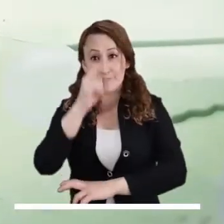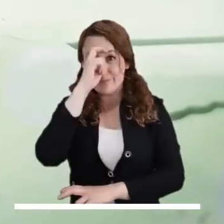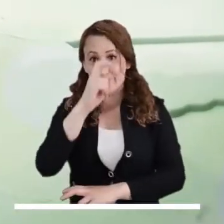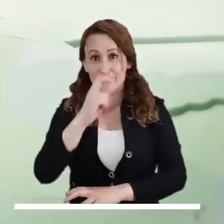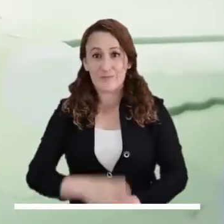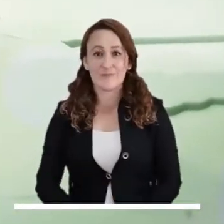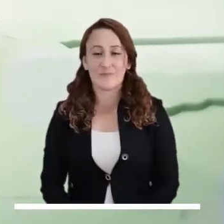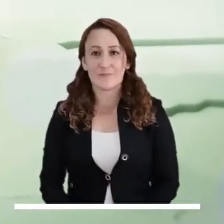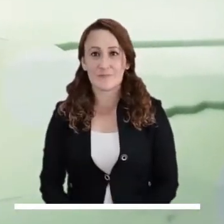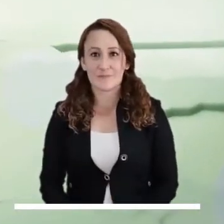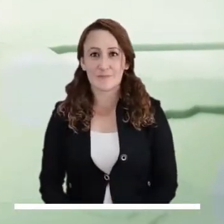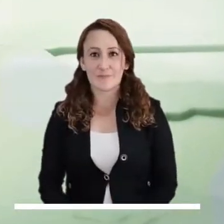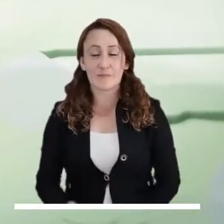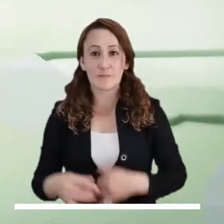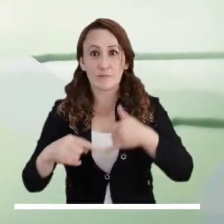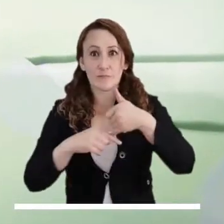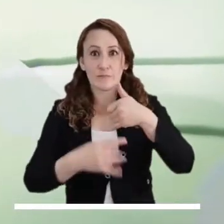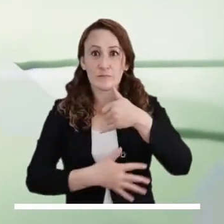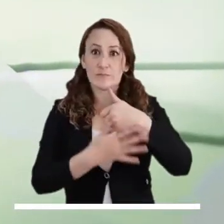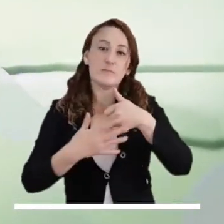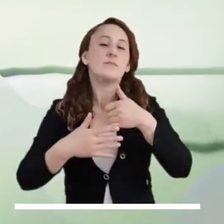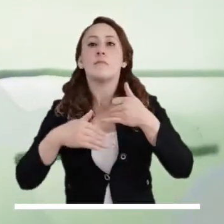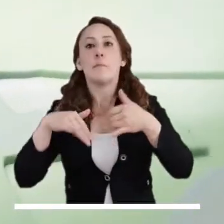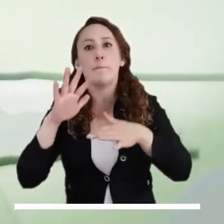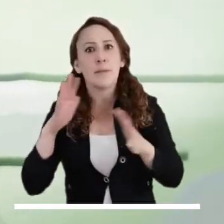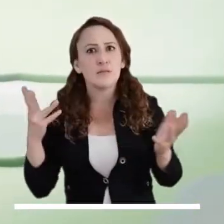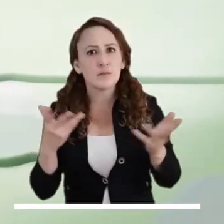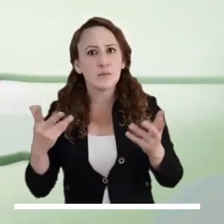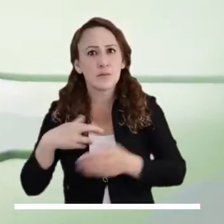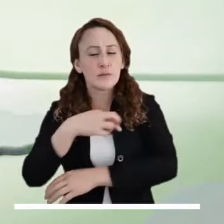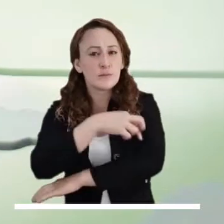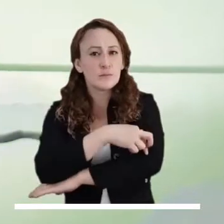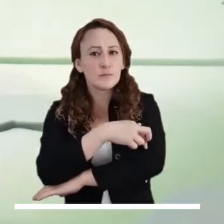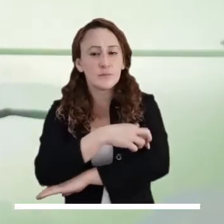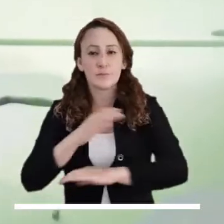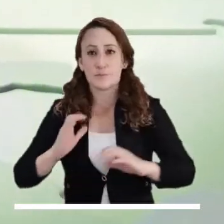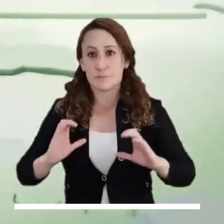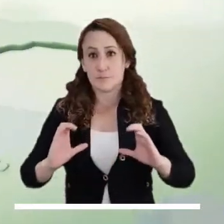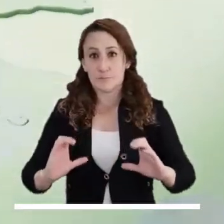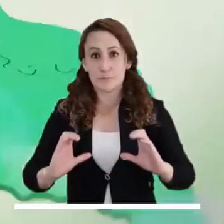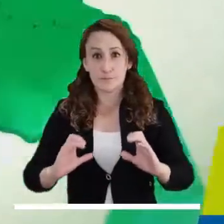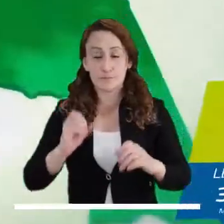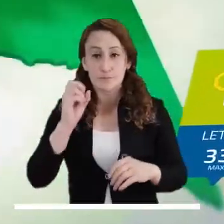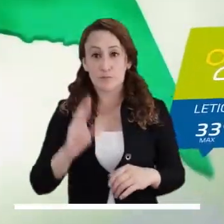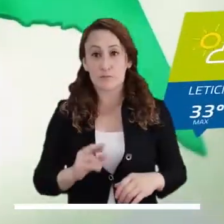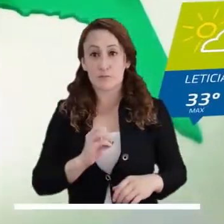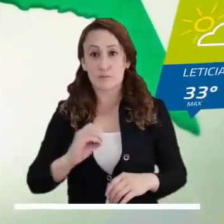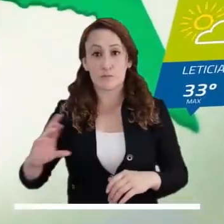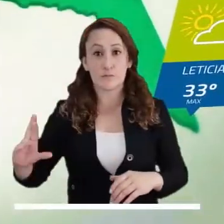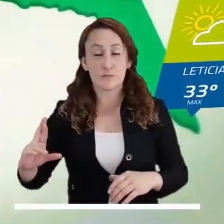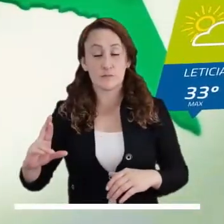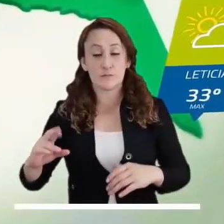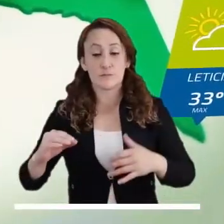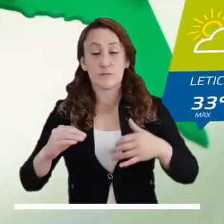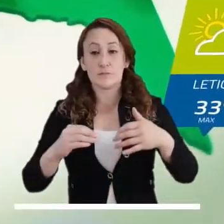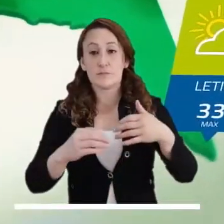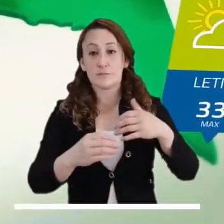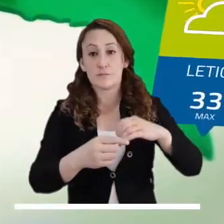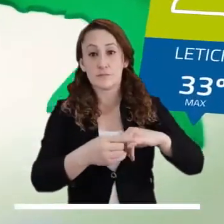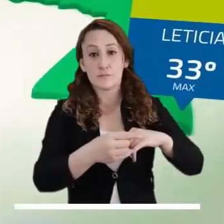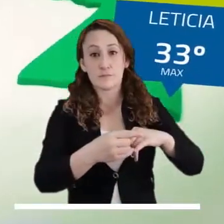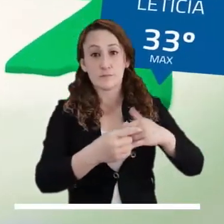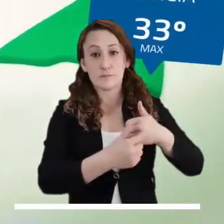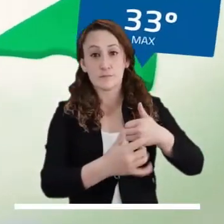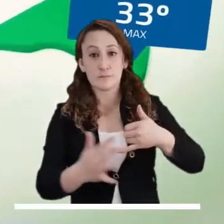en Casanare y precipitaciones de menor intensidad en Meta y norte de Vichada. Las lluvias más importantes de la Amazonía se calculan